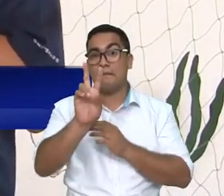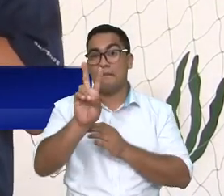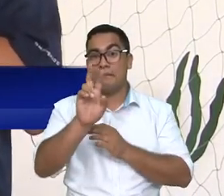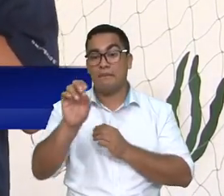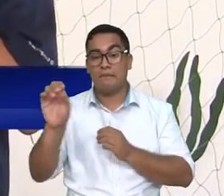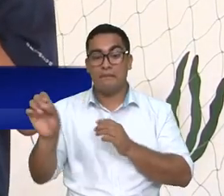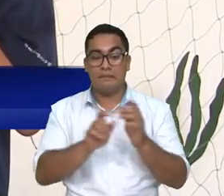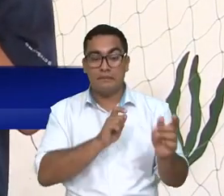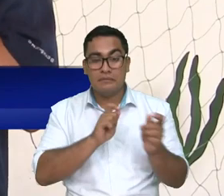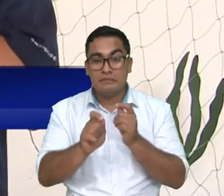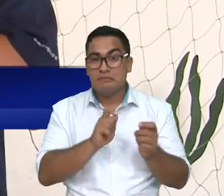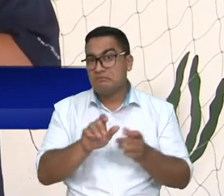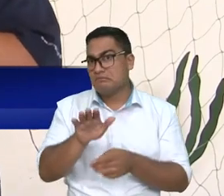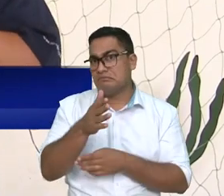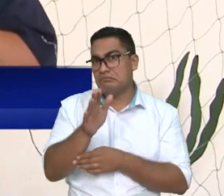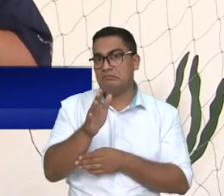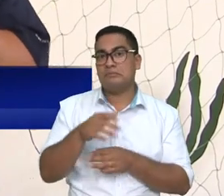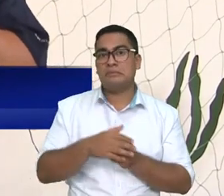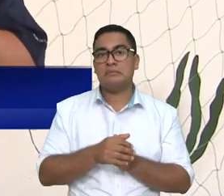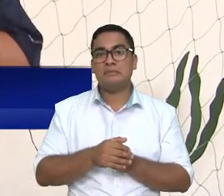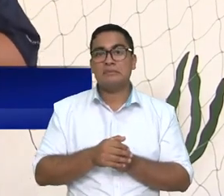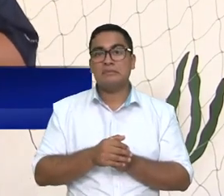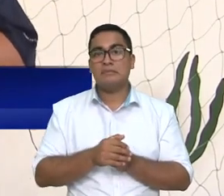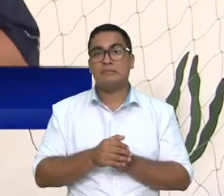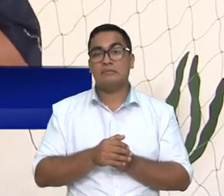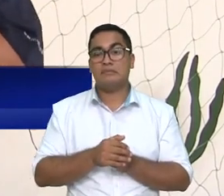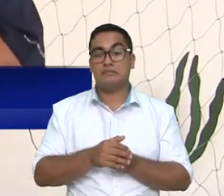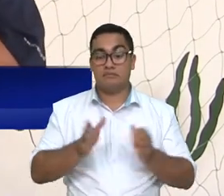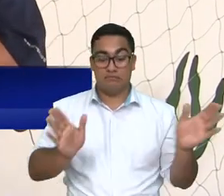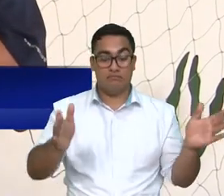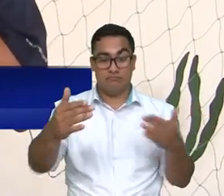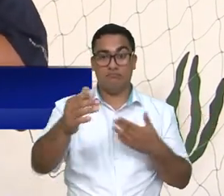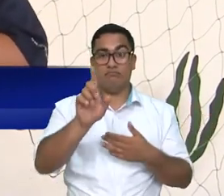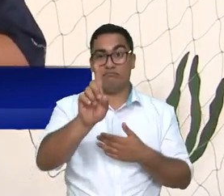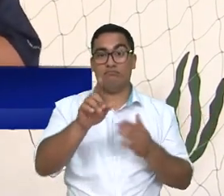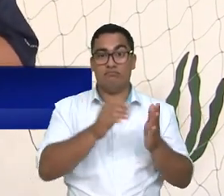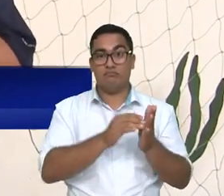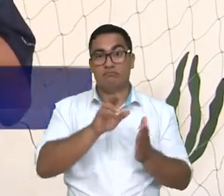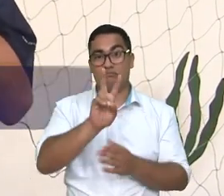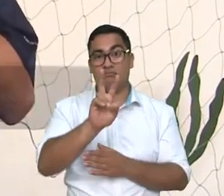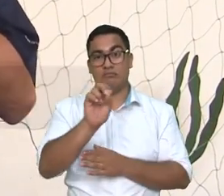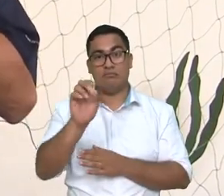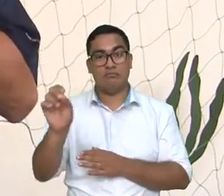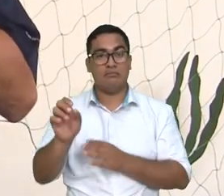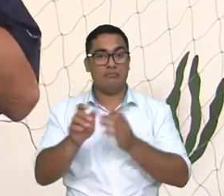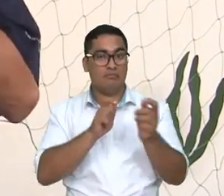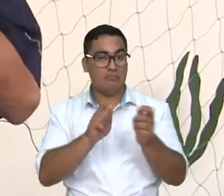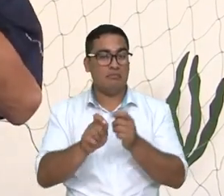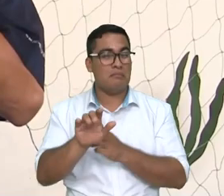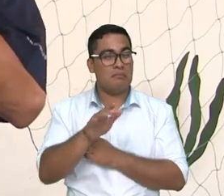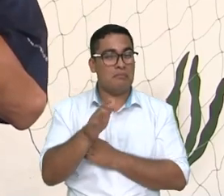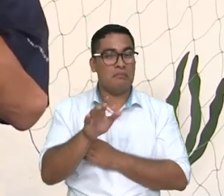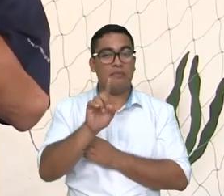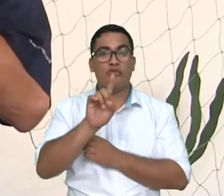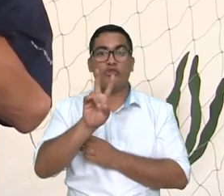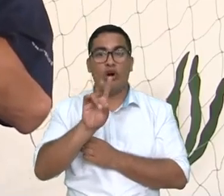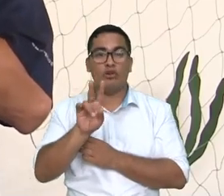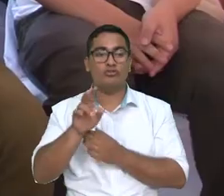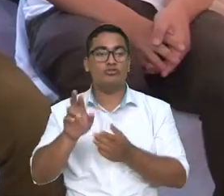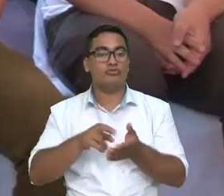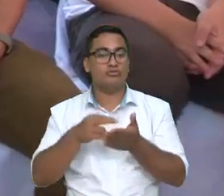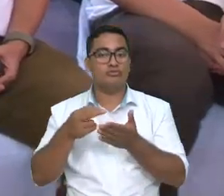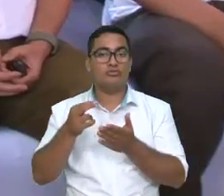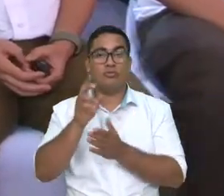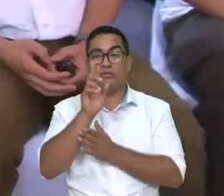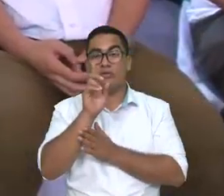Ahí estamos, Enrique. Cada jaula ha costado alrededor de $1,200. 12 jaulas por